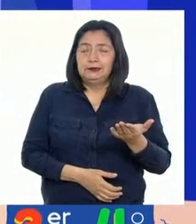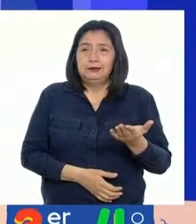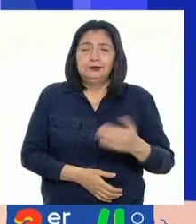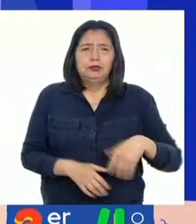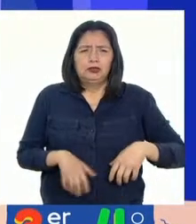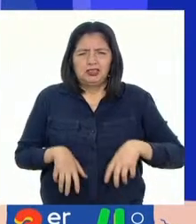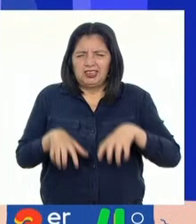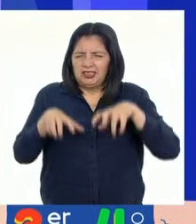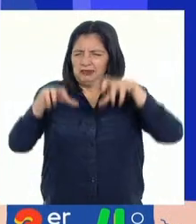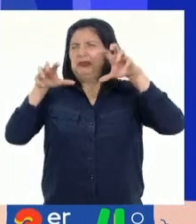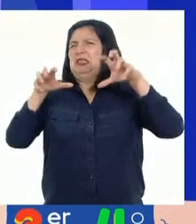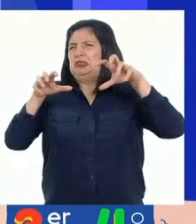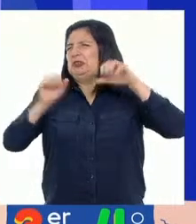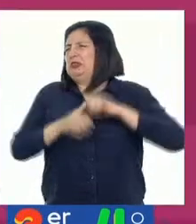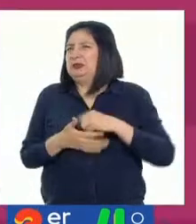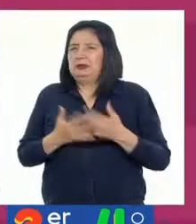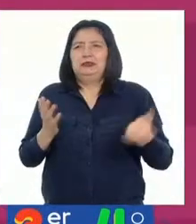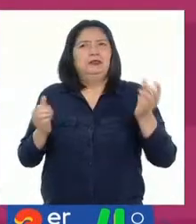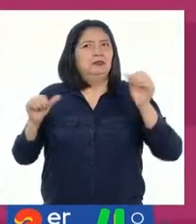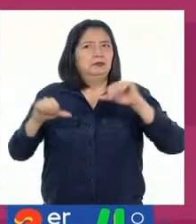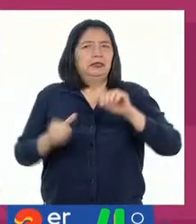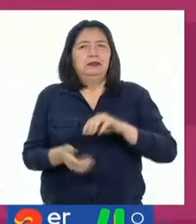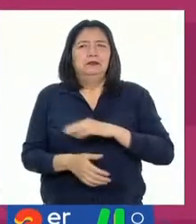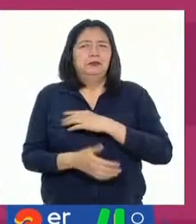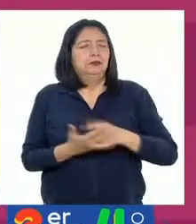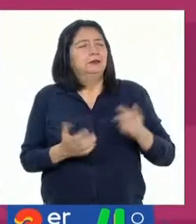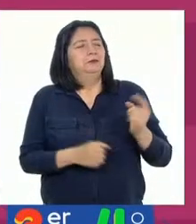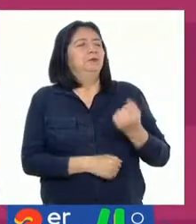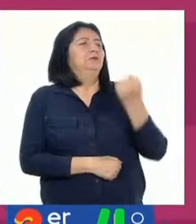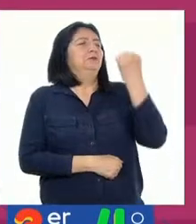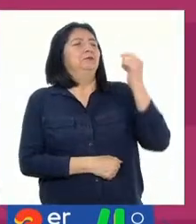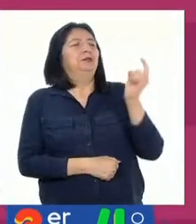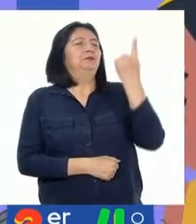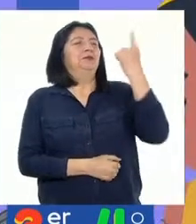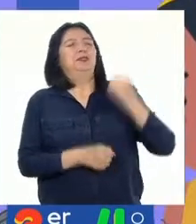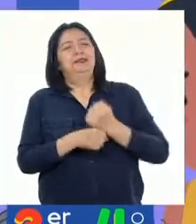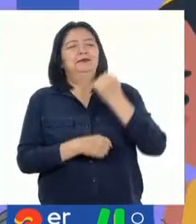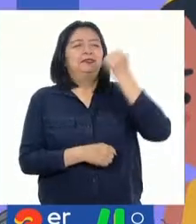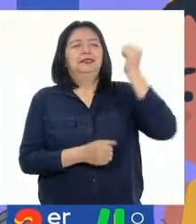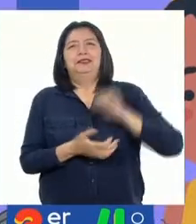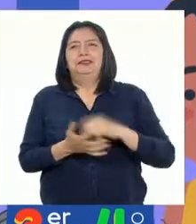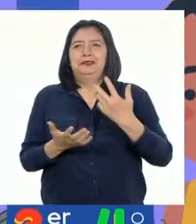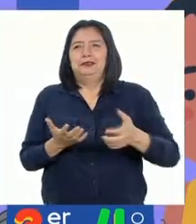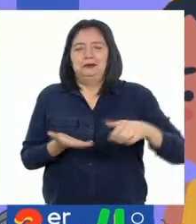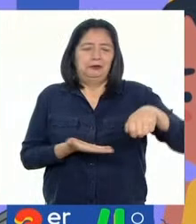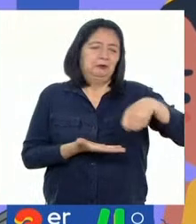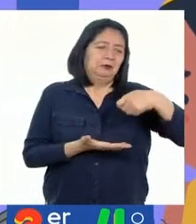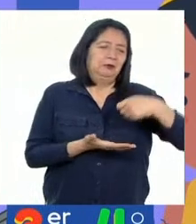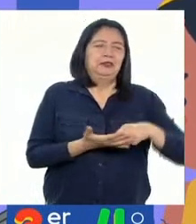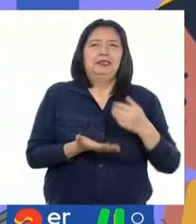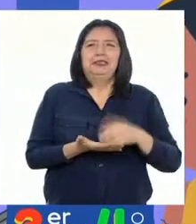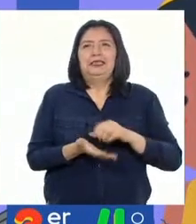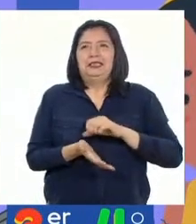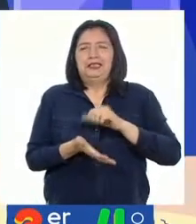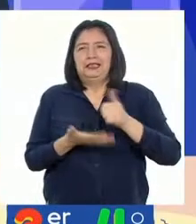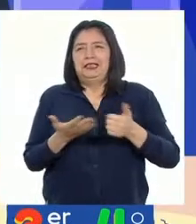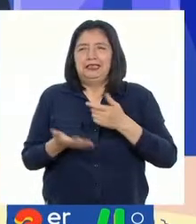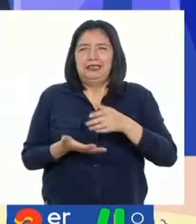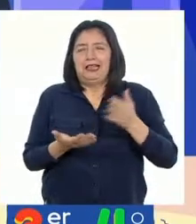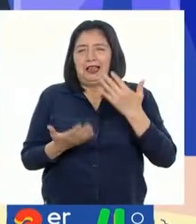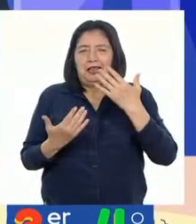¡El monstruo de los malos hábitos! Primera victoria para el monstruo de los malos hábitos, cuyo plato preferido es el ají de